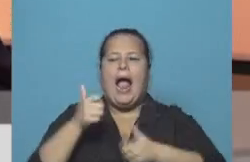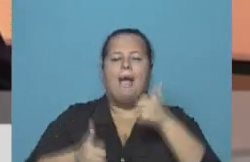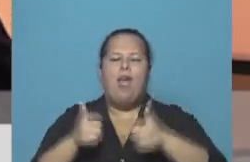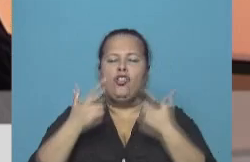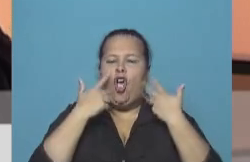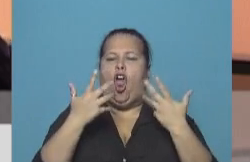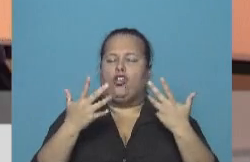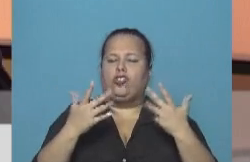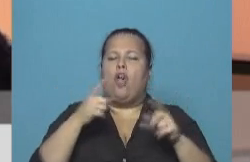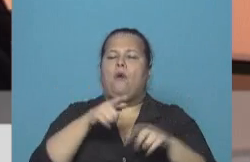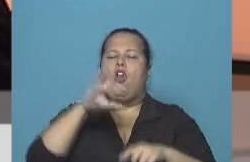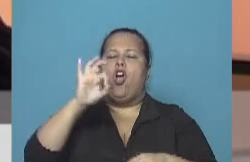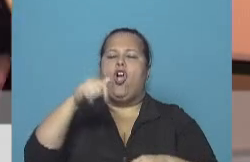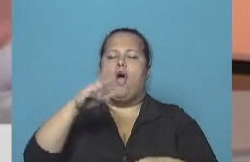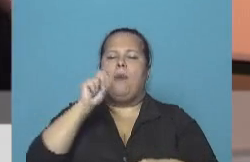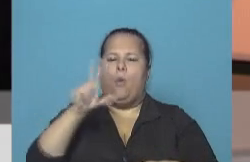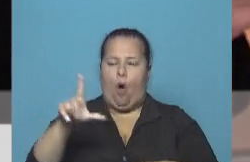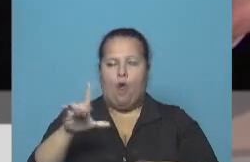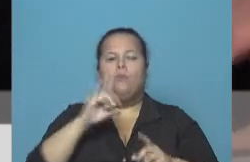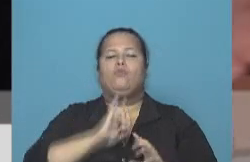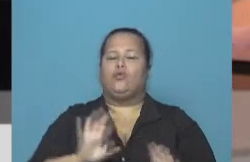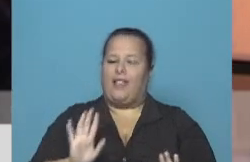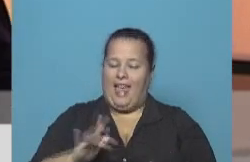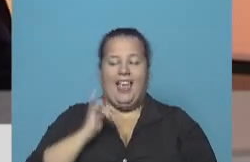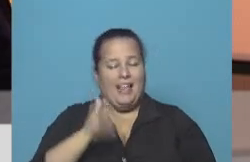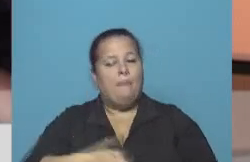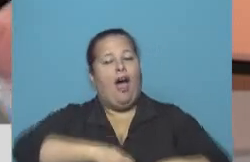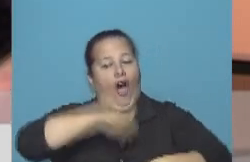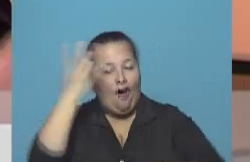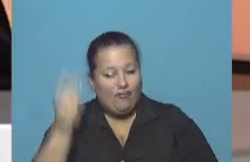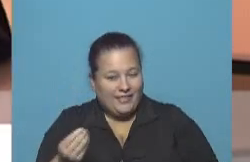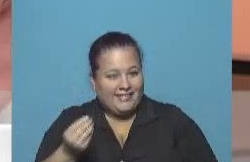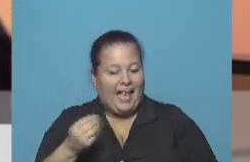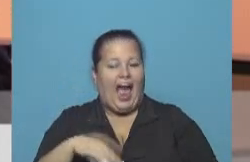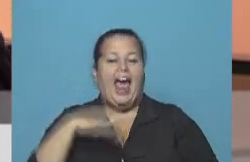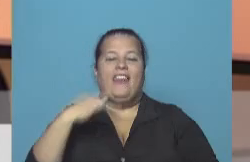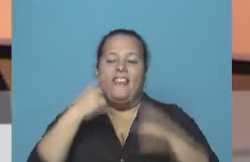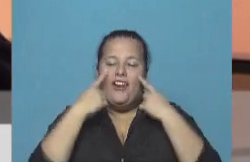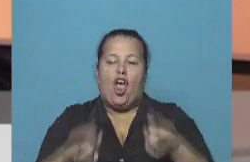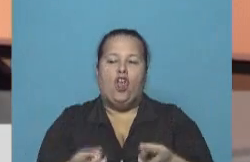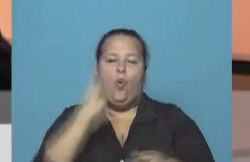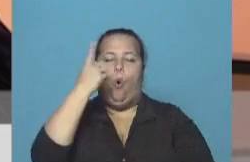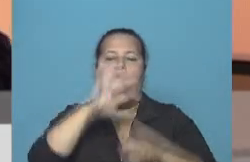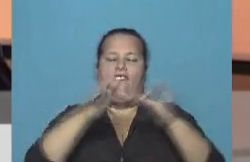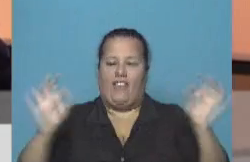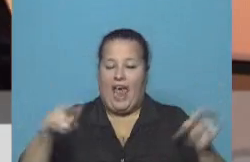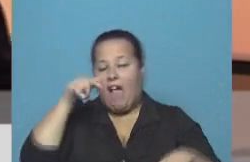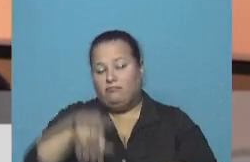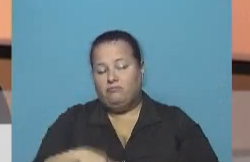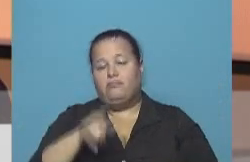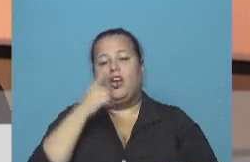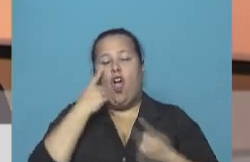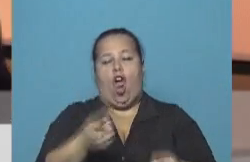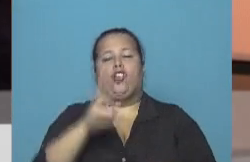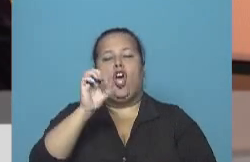reconocido por la conmebol para consciente seriedad para que se oficial se tiene que ser reconocido por una de las federaciones en este caso